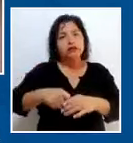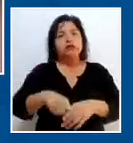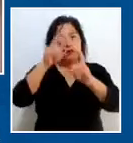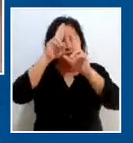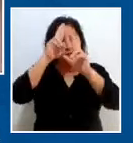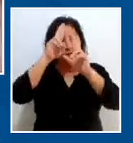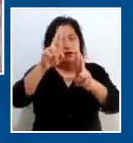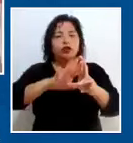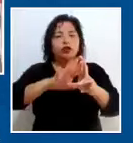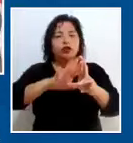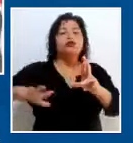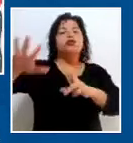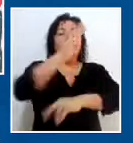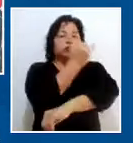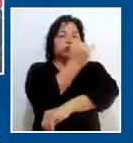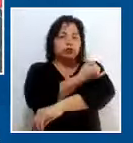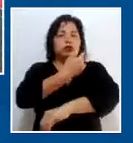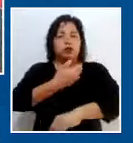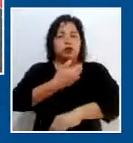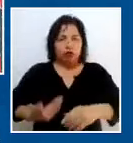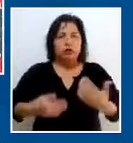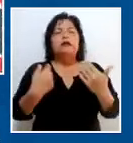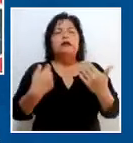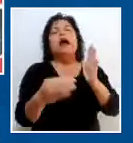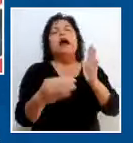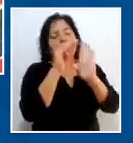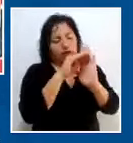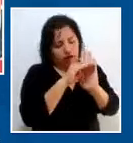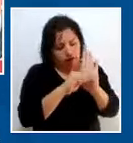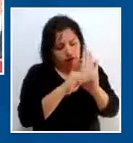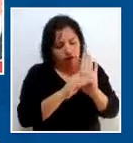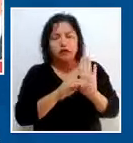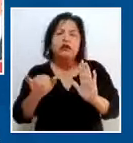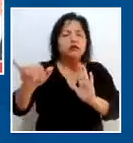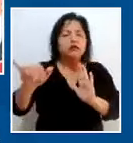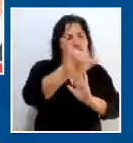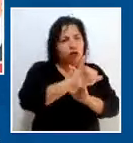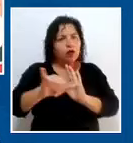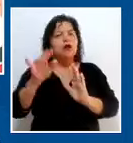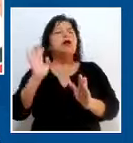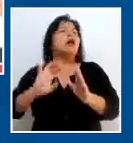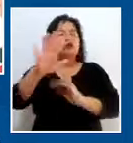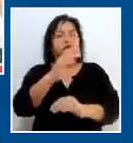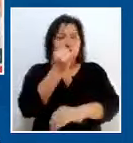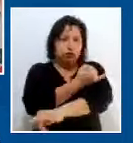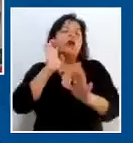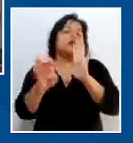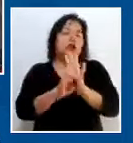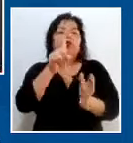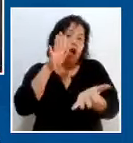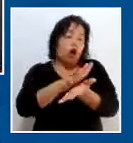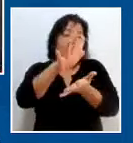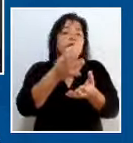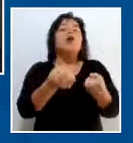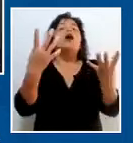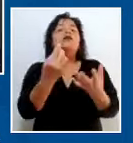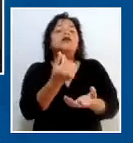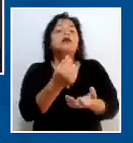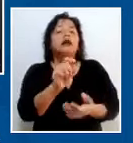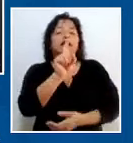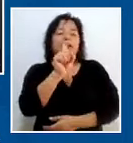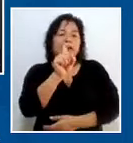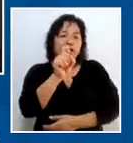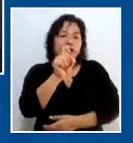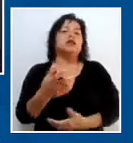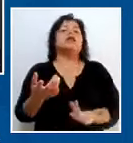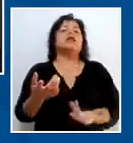para todas las entidades. Por ejemplo, el costo de una copia debe ser de 10 céntimos, ¿no? Y no como antes veíamos que entidades